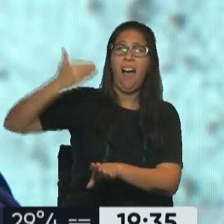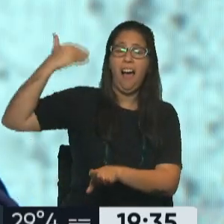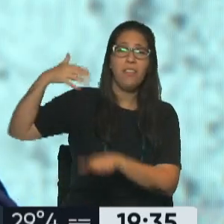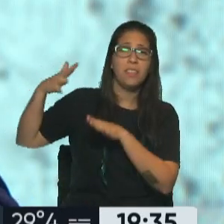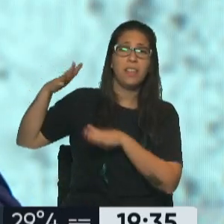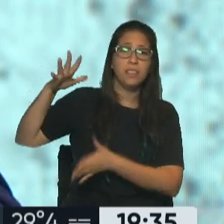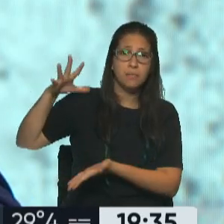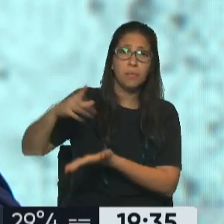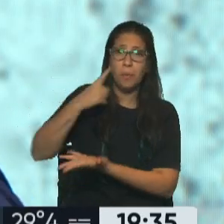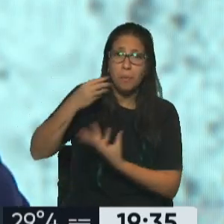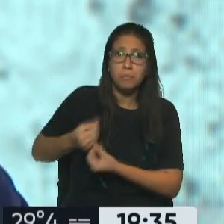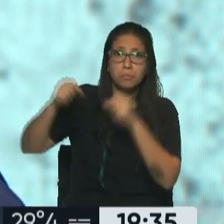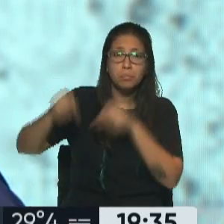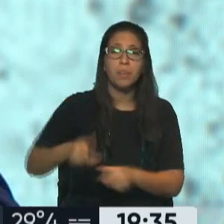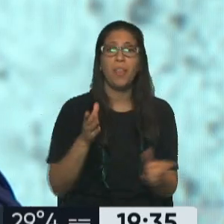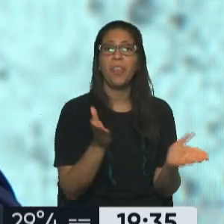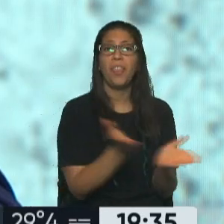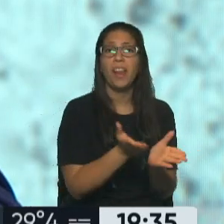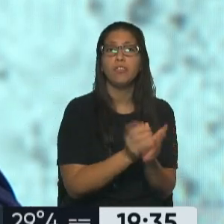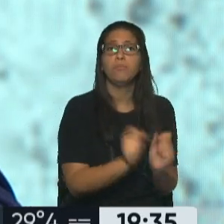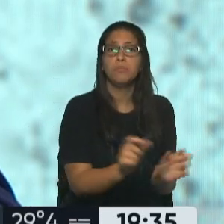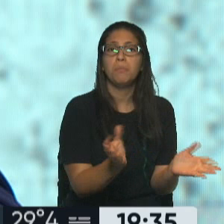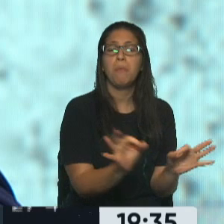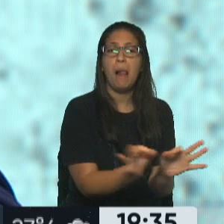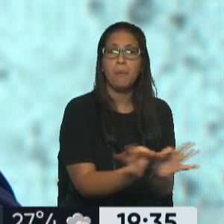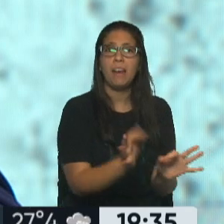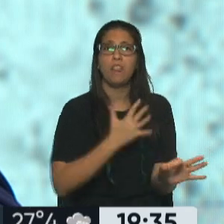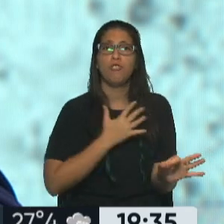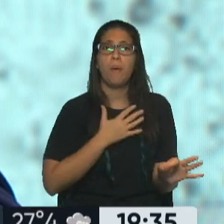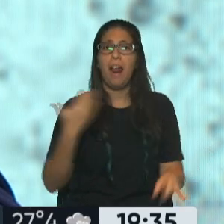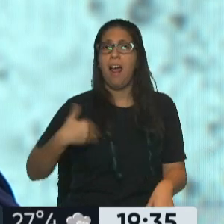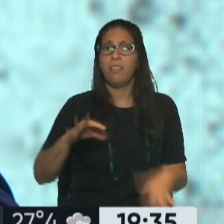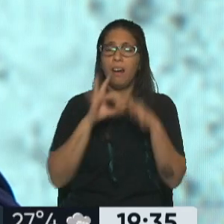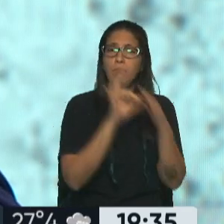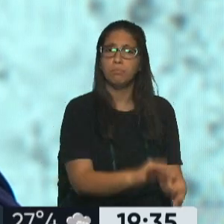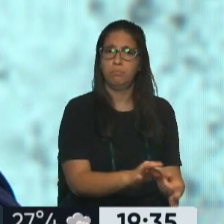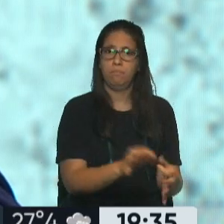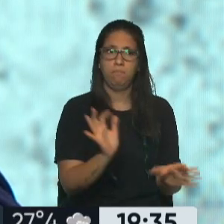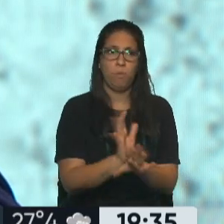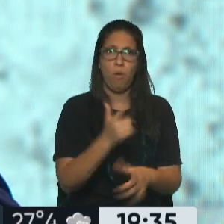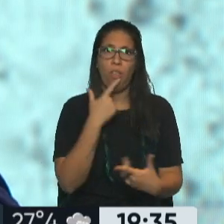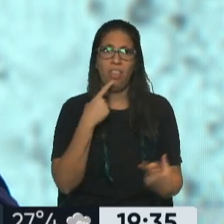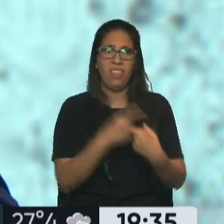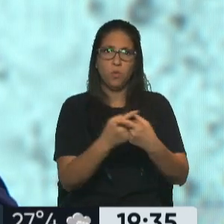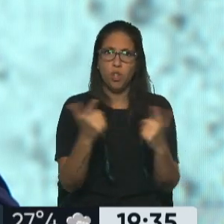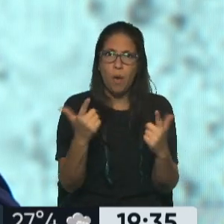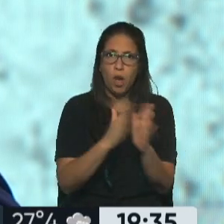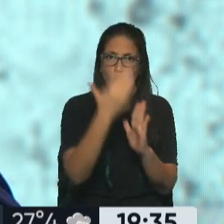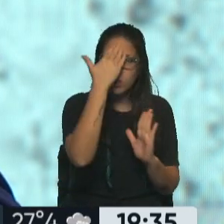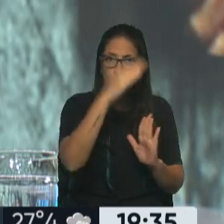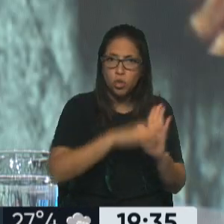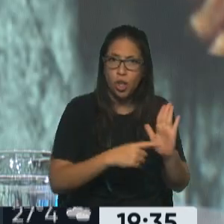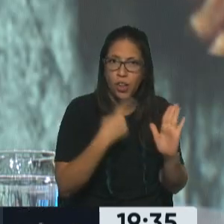habla de los derechos de malvina la Argentina como soberana en malvina Bueno o sea que no habría nada que discutir hay una constitución que lo dice